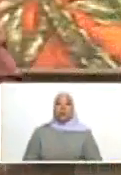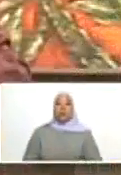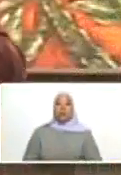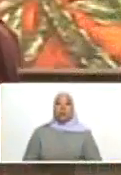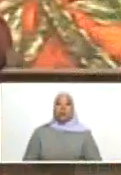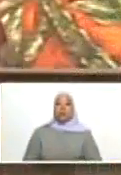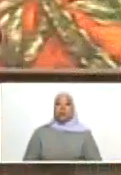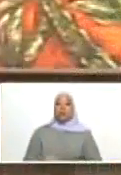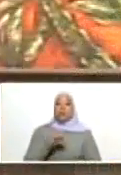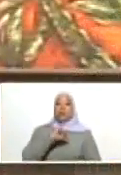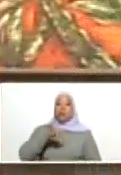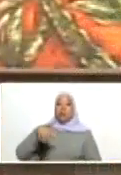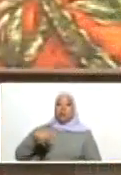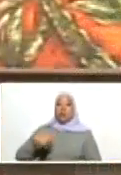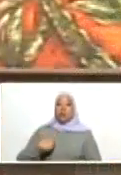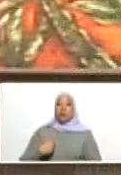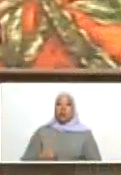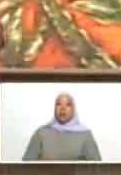Por eso quise hacer esta